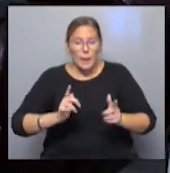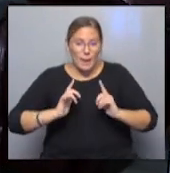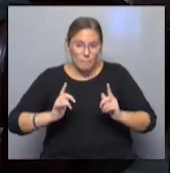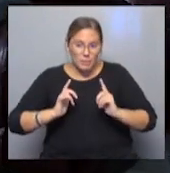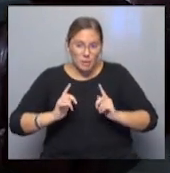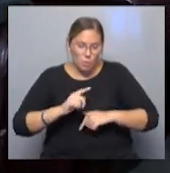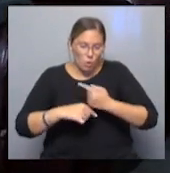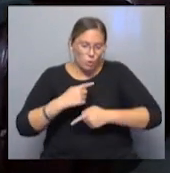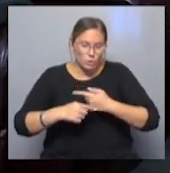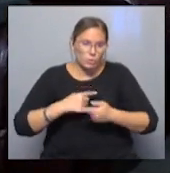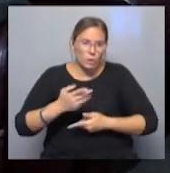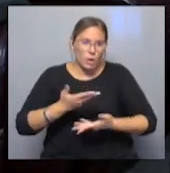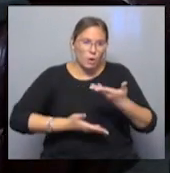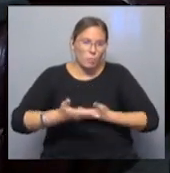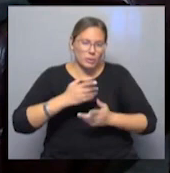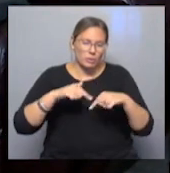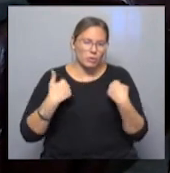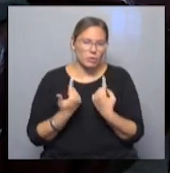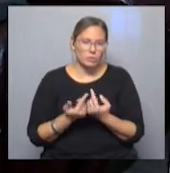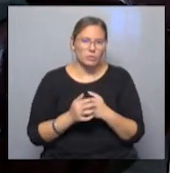para que sigan compartiendo con nosotros.